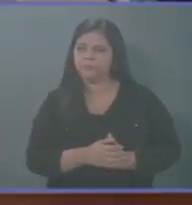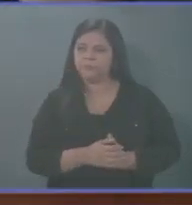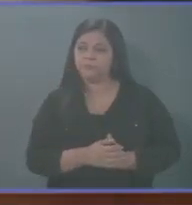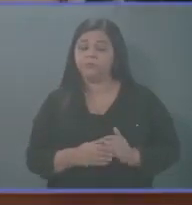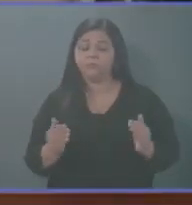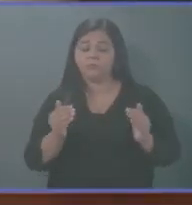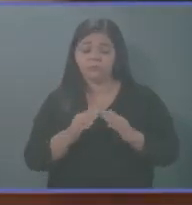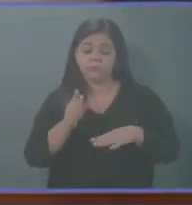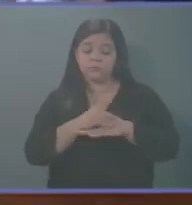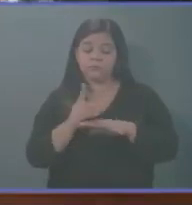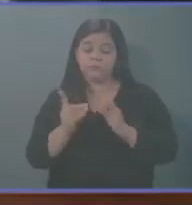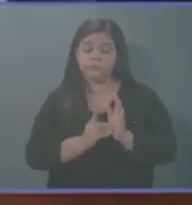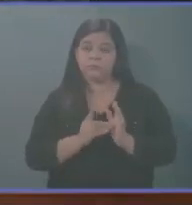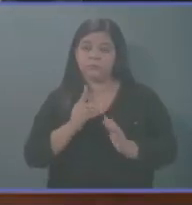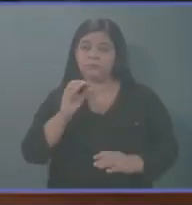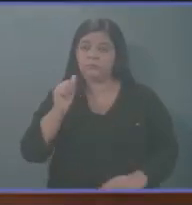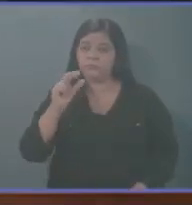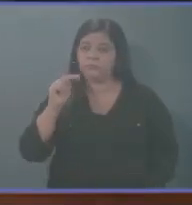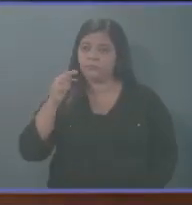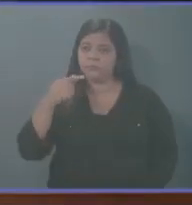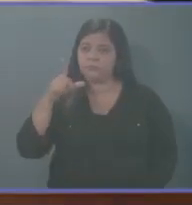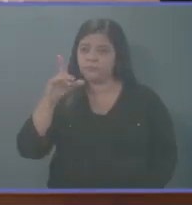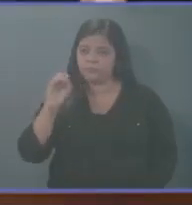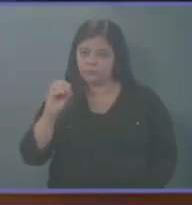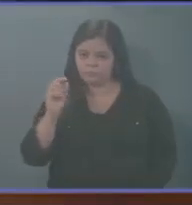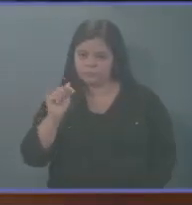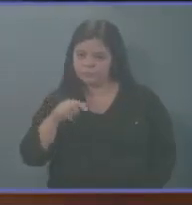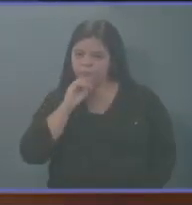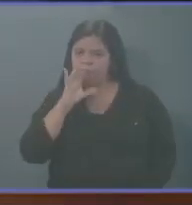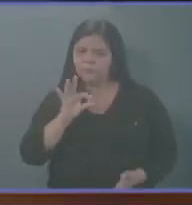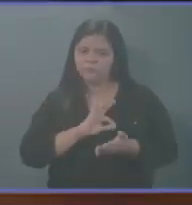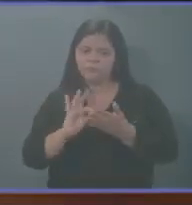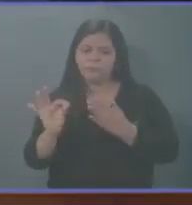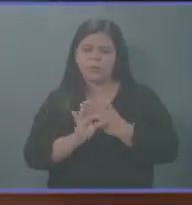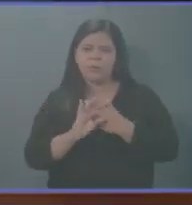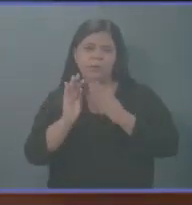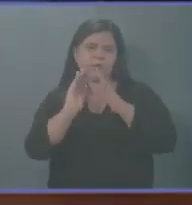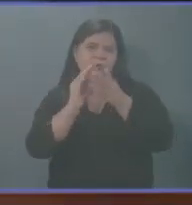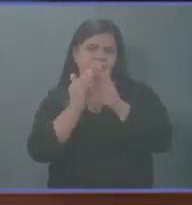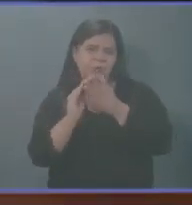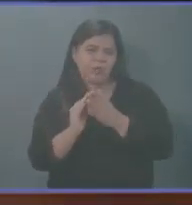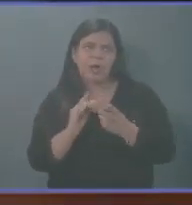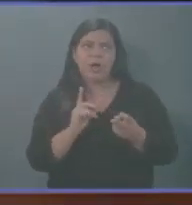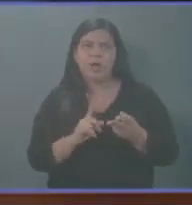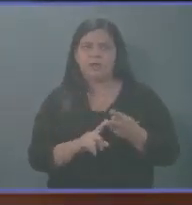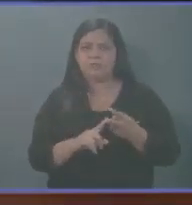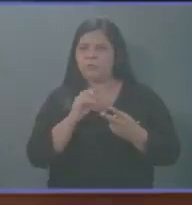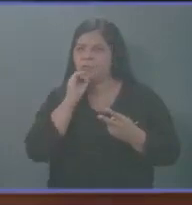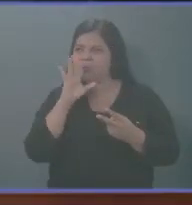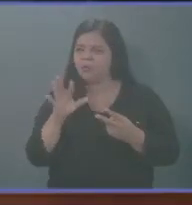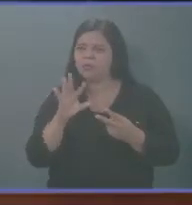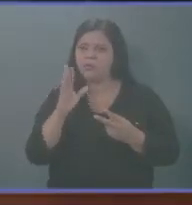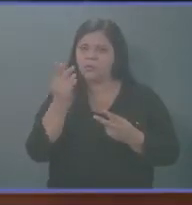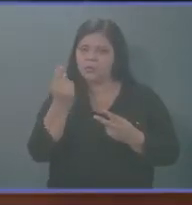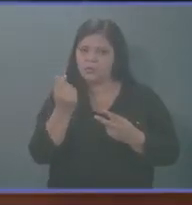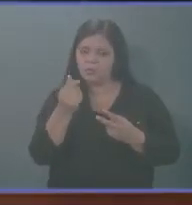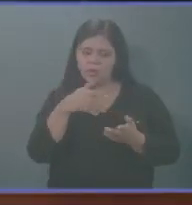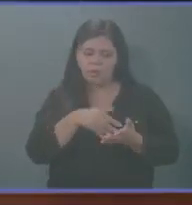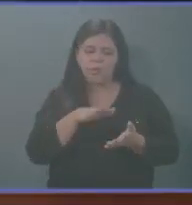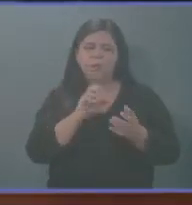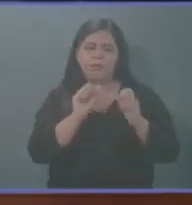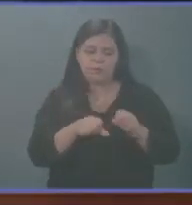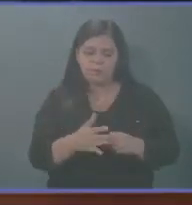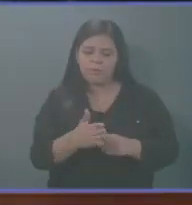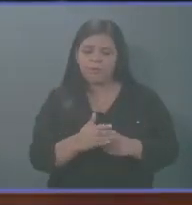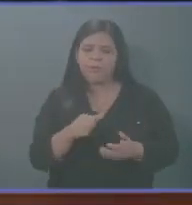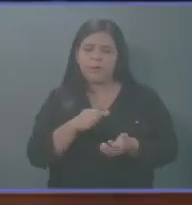también el diputado Angulo, que ahí se mira, habla de proyectos comunitarios, se habla de fondos públicos que van a ser